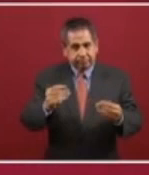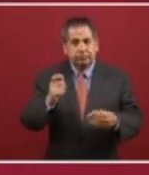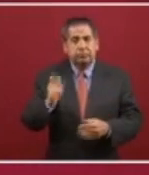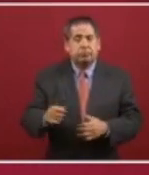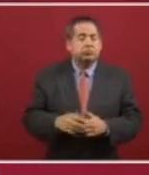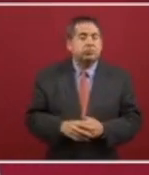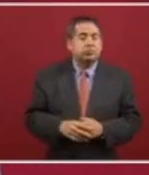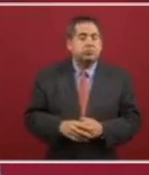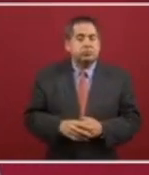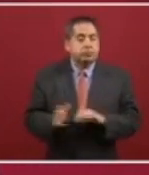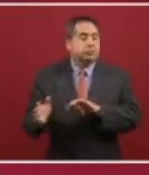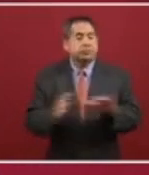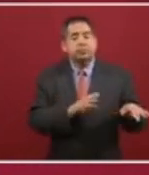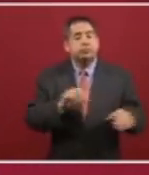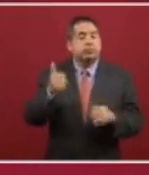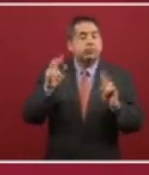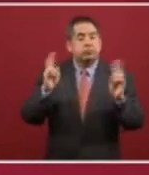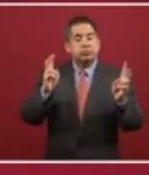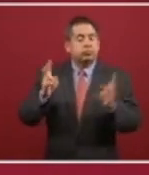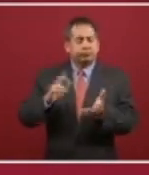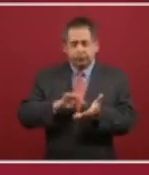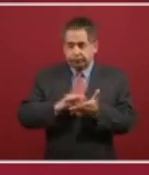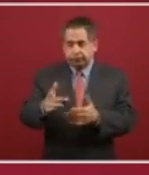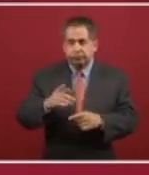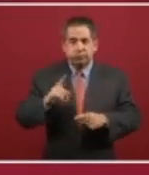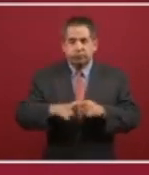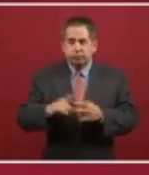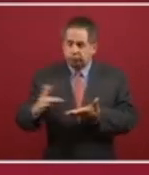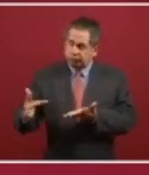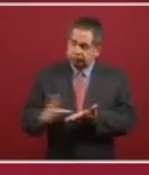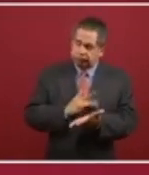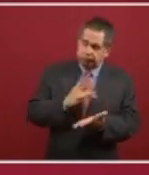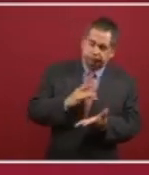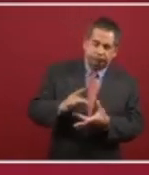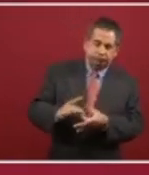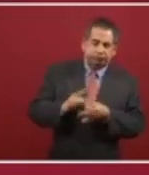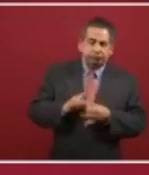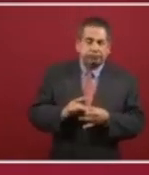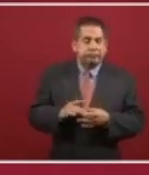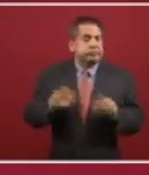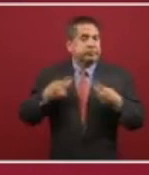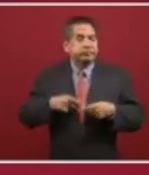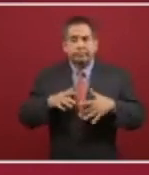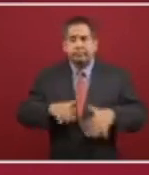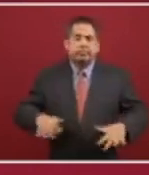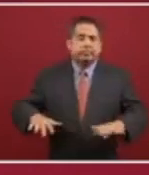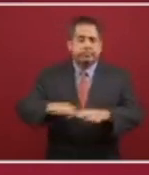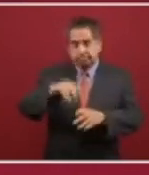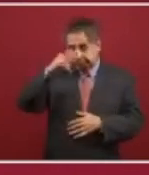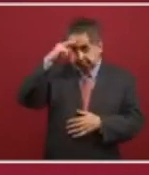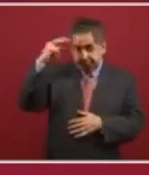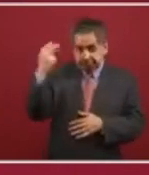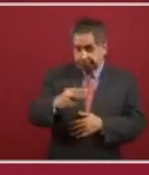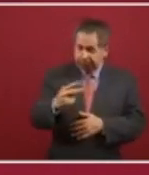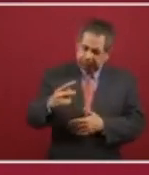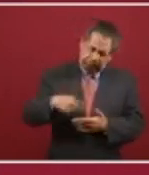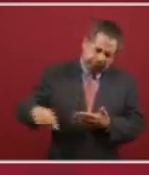en otro tema, la solidaridad de los mexicanos